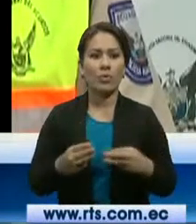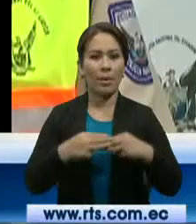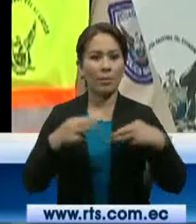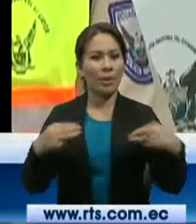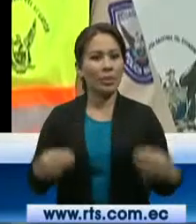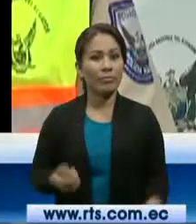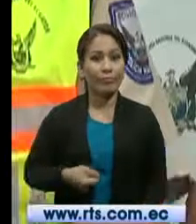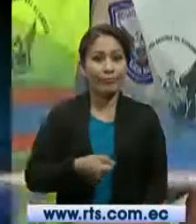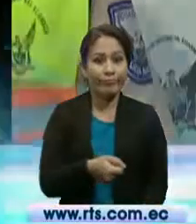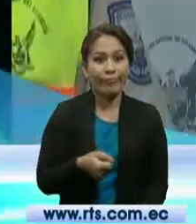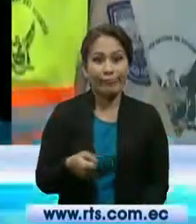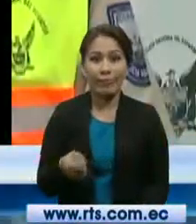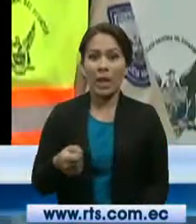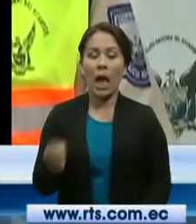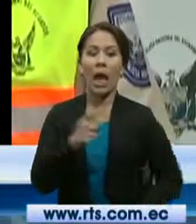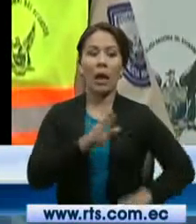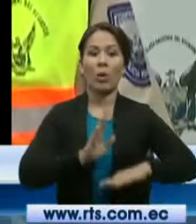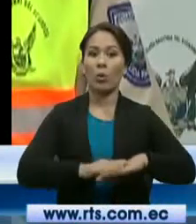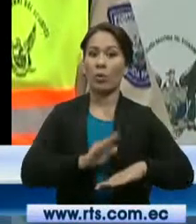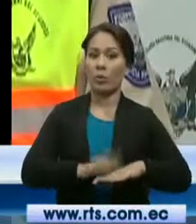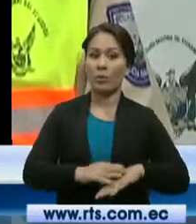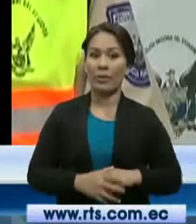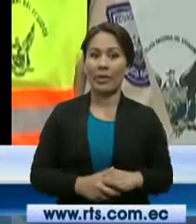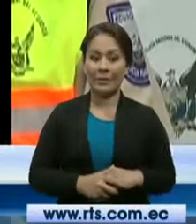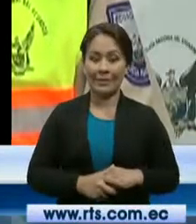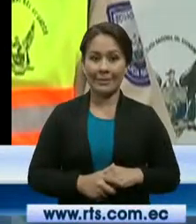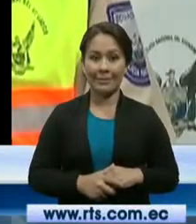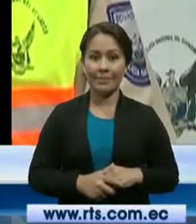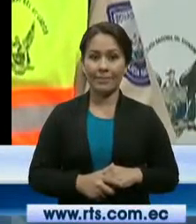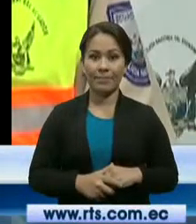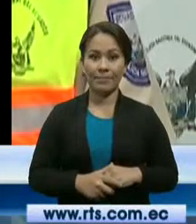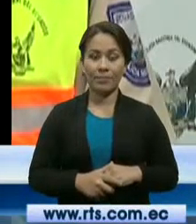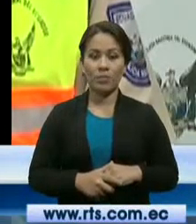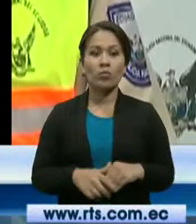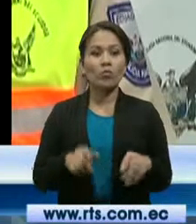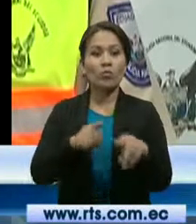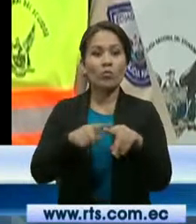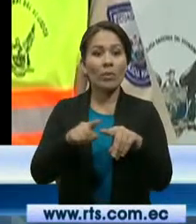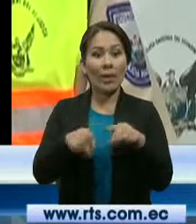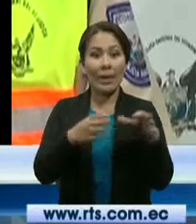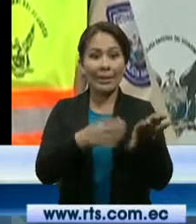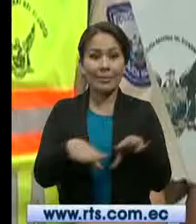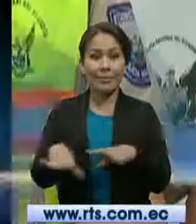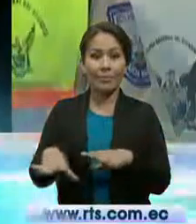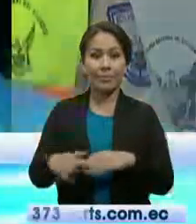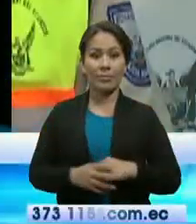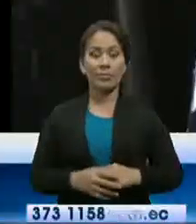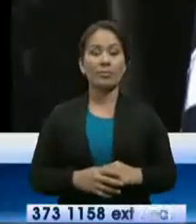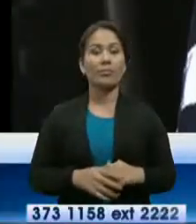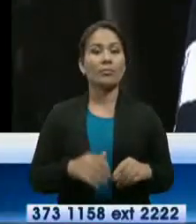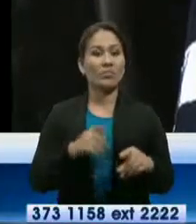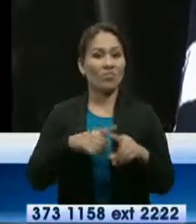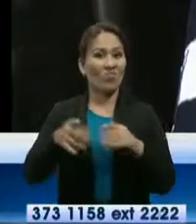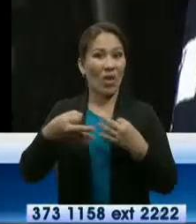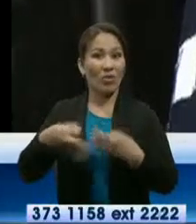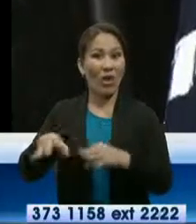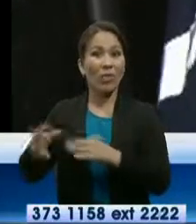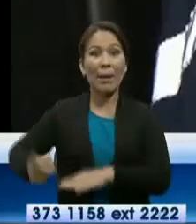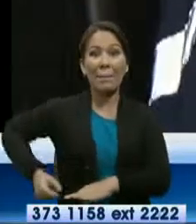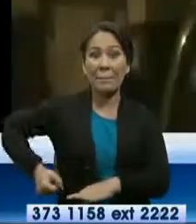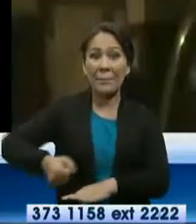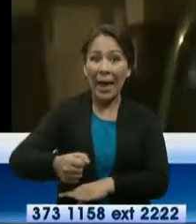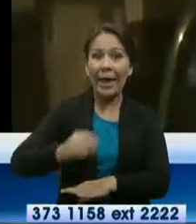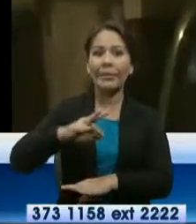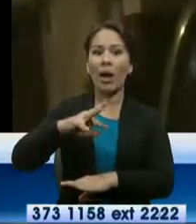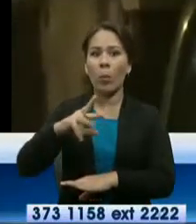determinado ciertos lugares estratégicos y por eso este allanamiento. En total, 33 personas fueron detenidas, 23 de ellos tenían antecedentes penales por